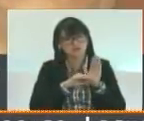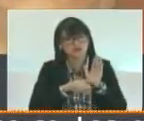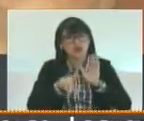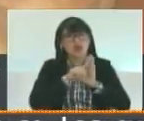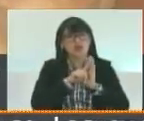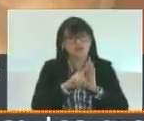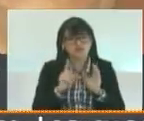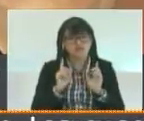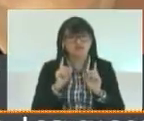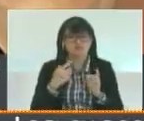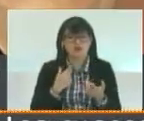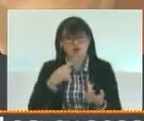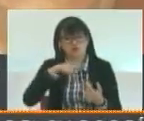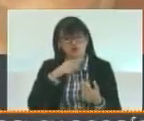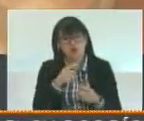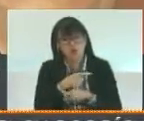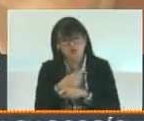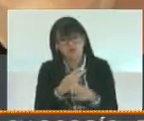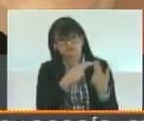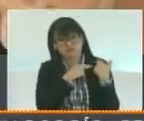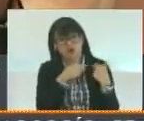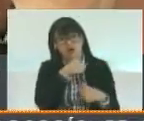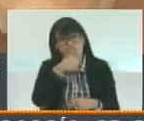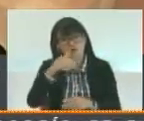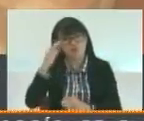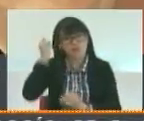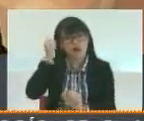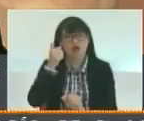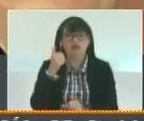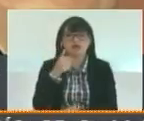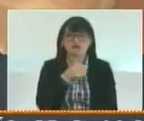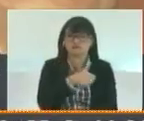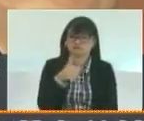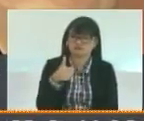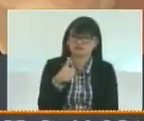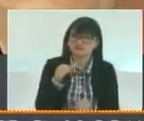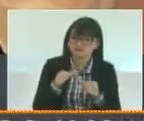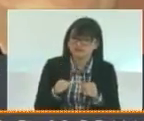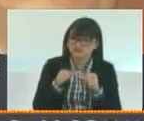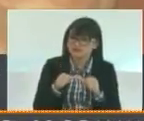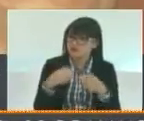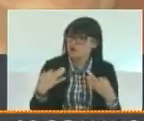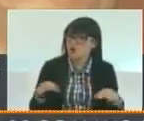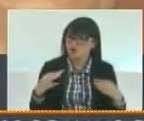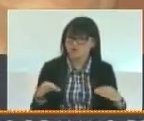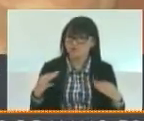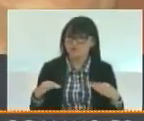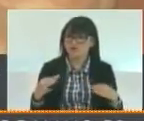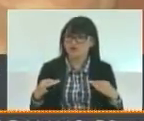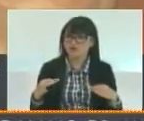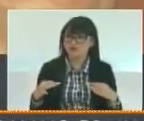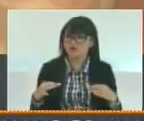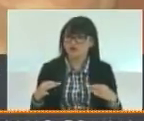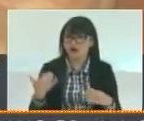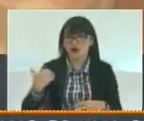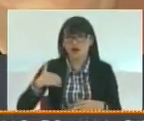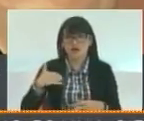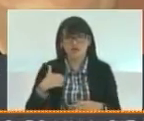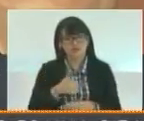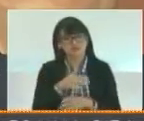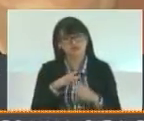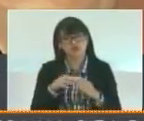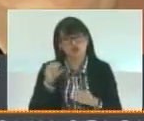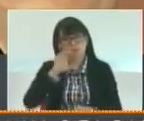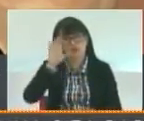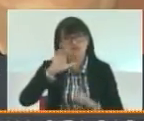responsabilidad como Poder Ejecutivo en las embajadas y consulados va a seguir desarrollándose con normalidad en Canadá y en todos los